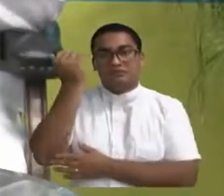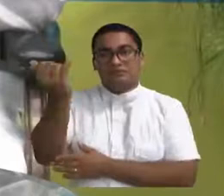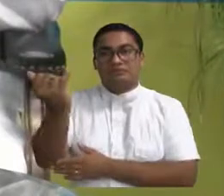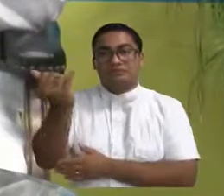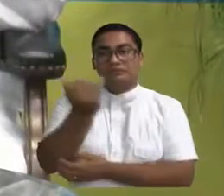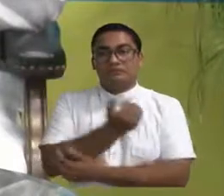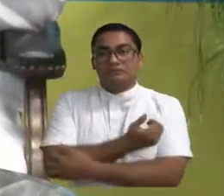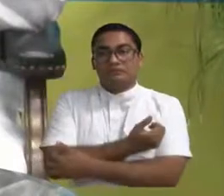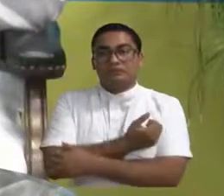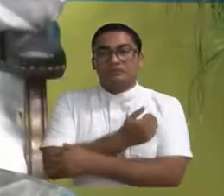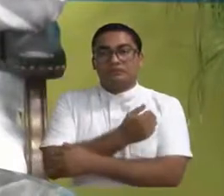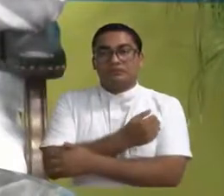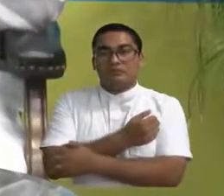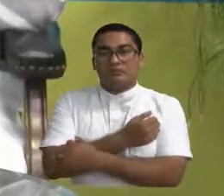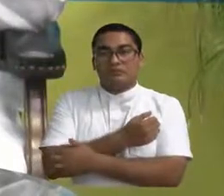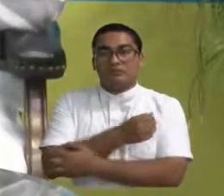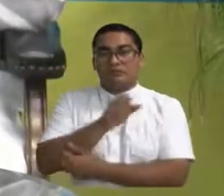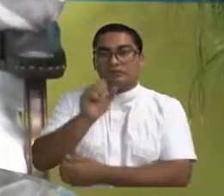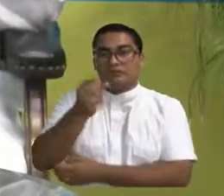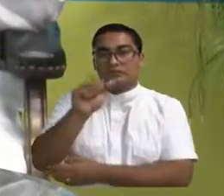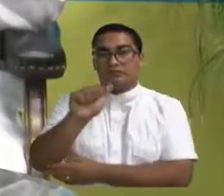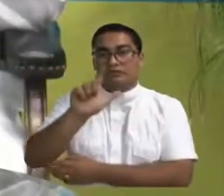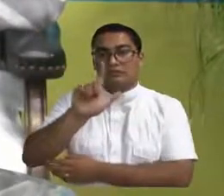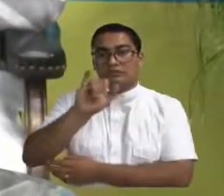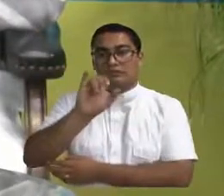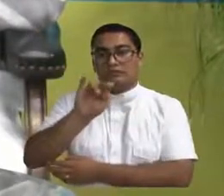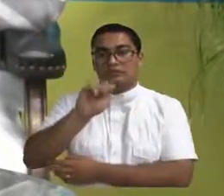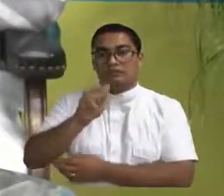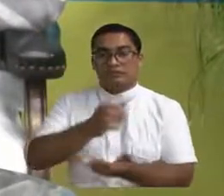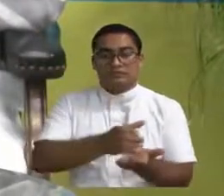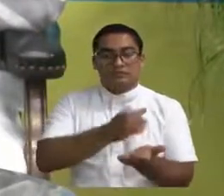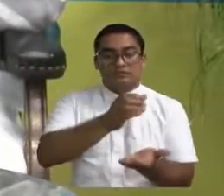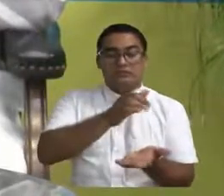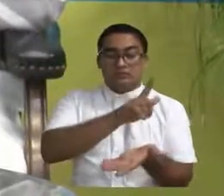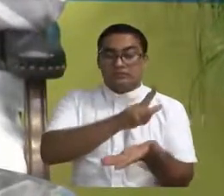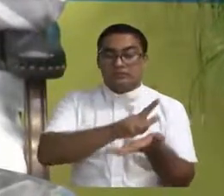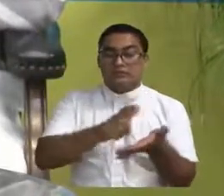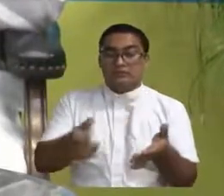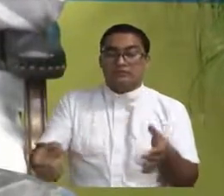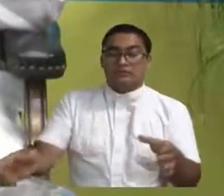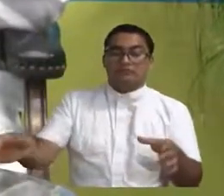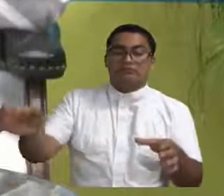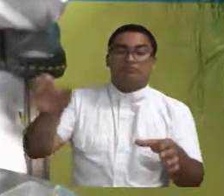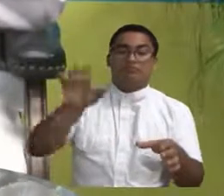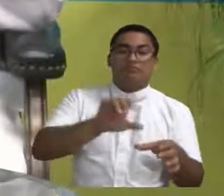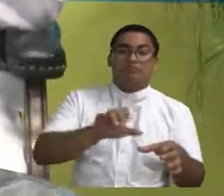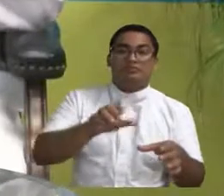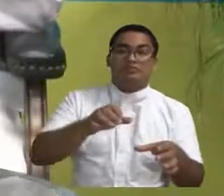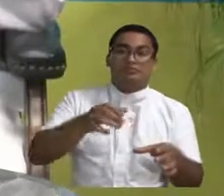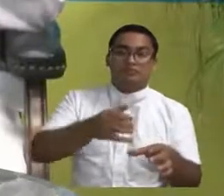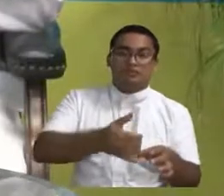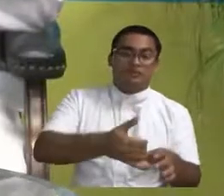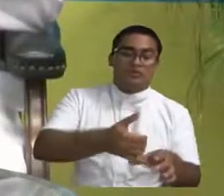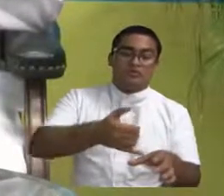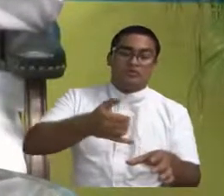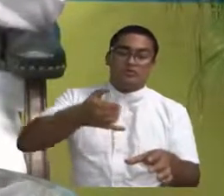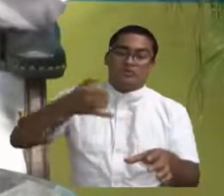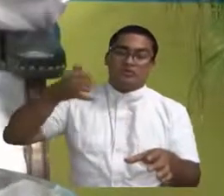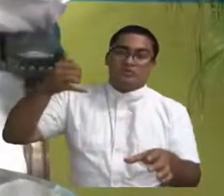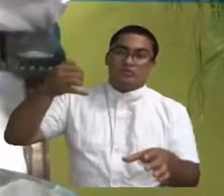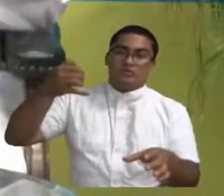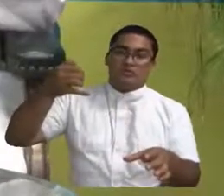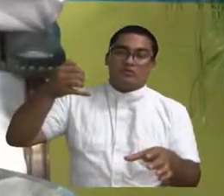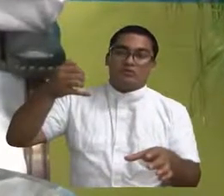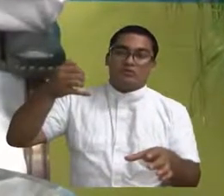la solución salina en un vaso limpio, obviamente. Y la mamá me dice, ¿y cuánto, doctora? ¿Cuánto? No